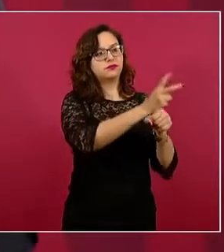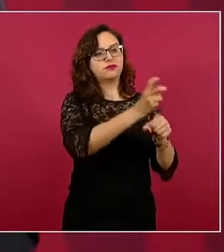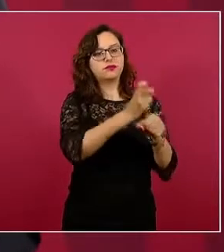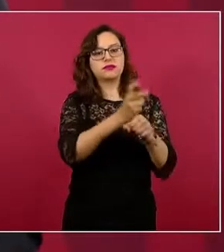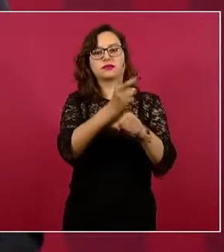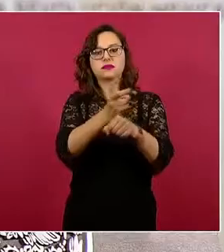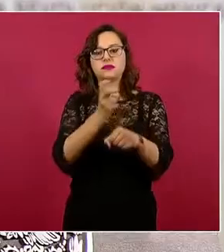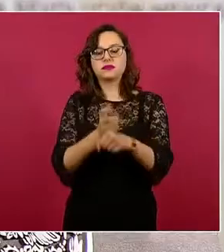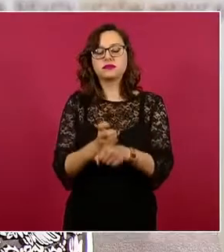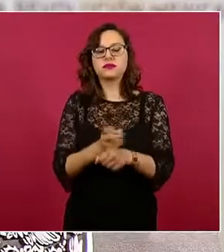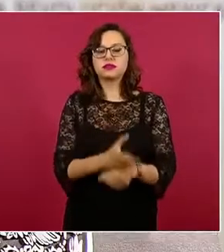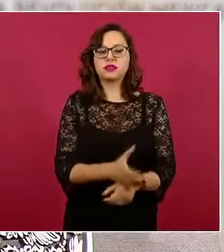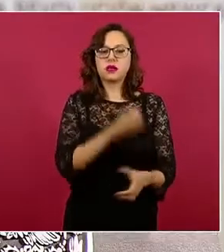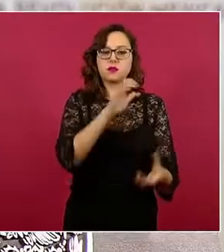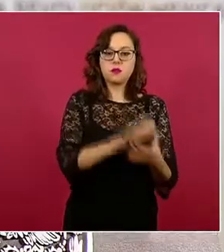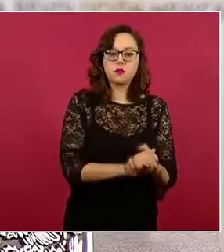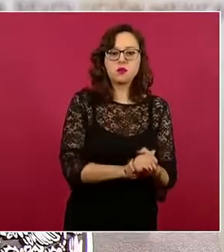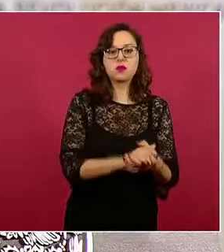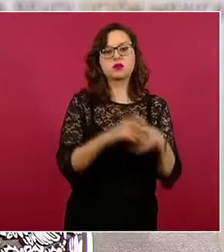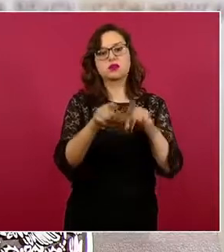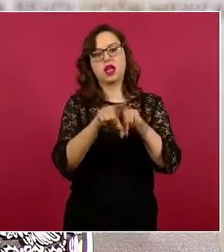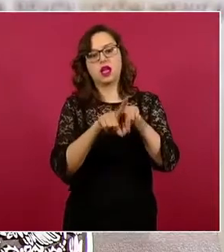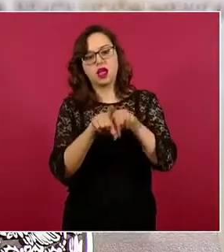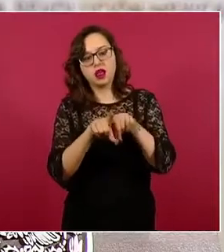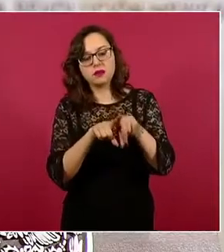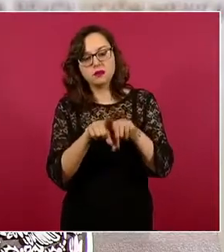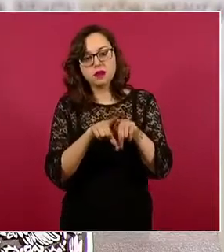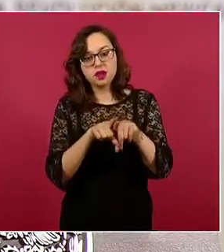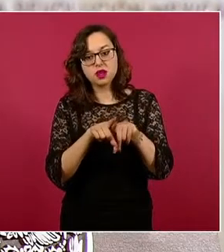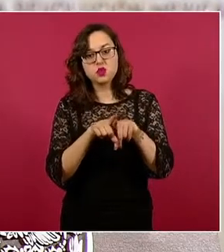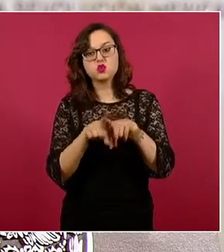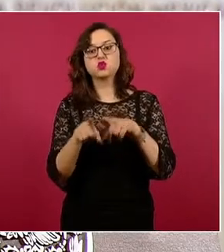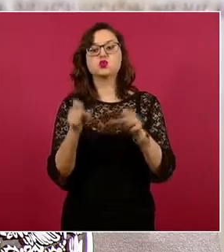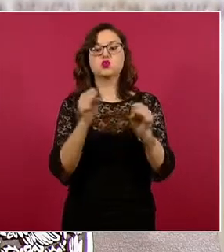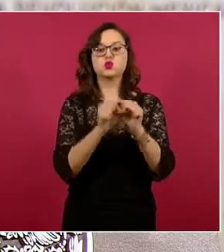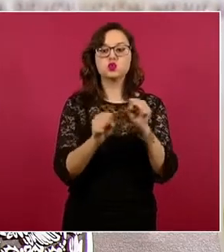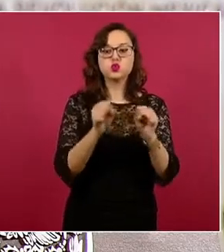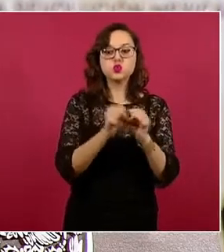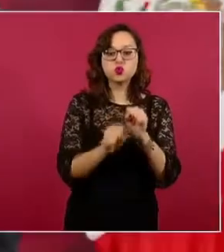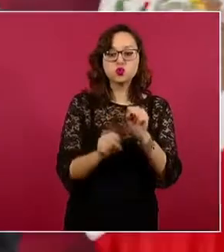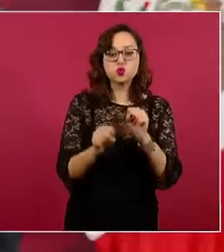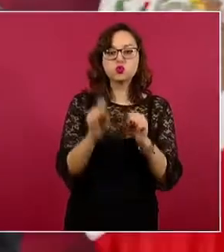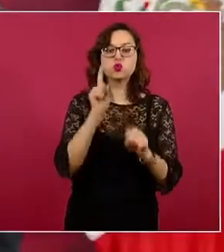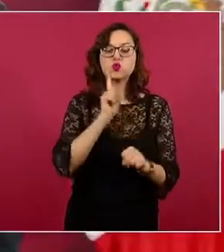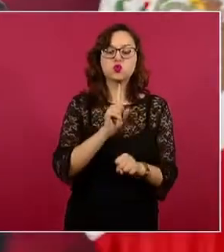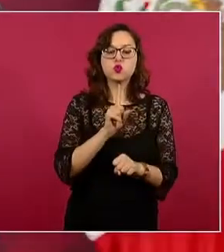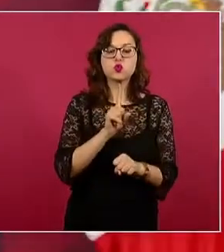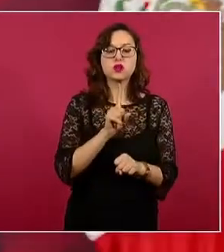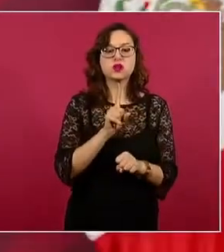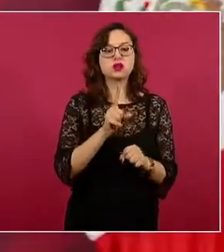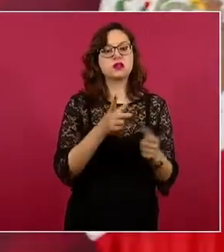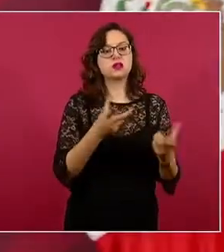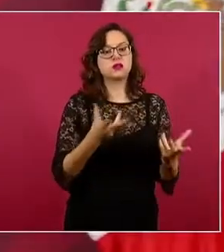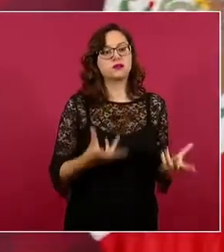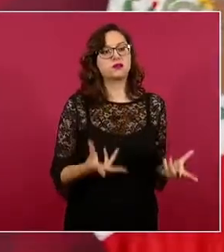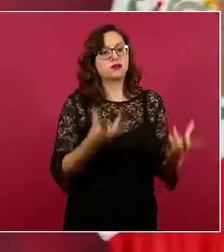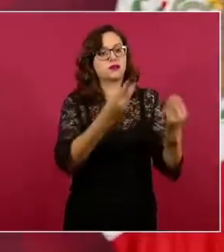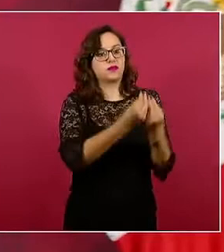a su esposo, a los hermanos de su esposo, a su suegra, y llega un